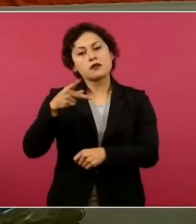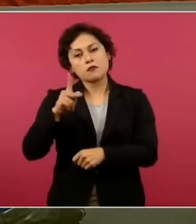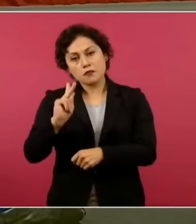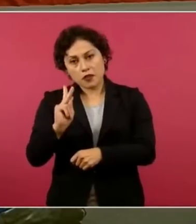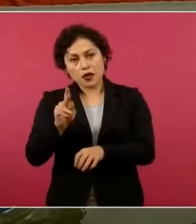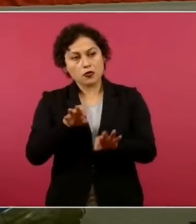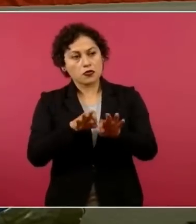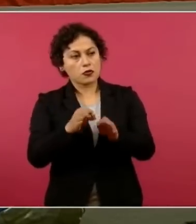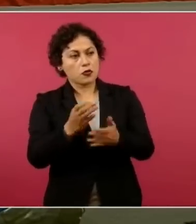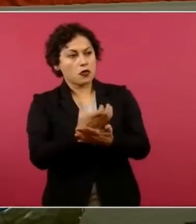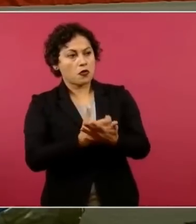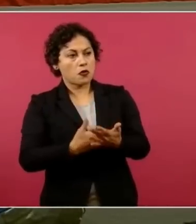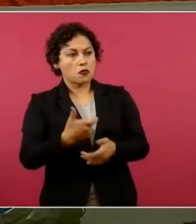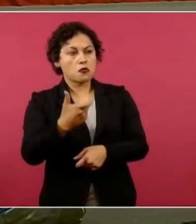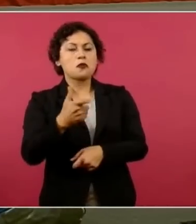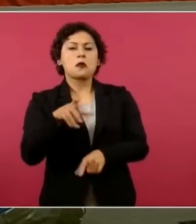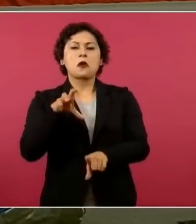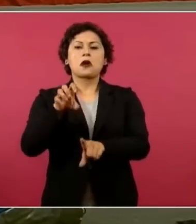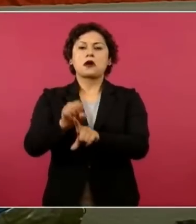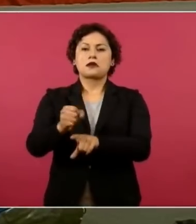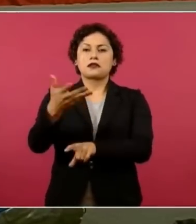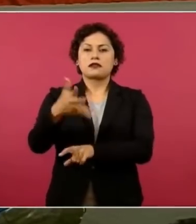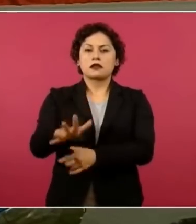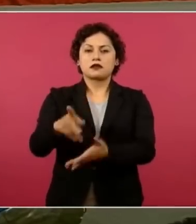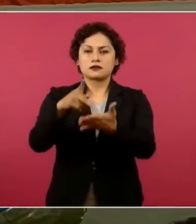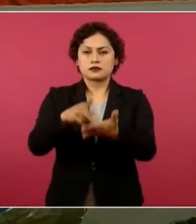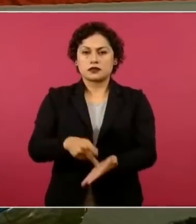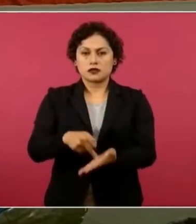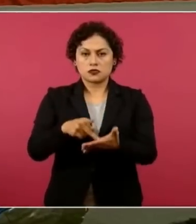para 10 kilos 200 gramos.